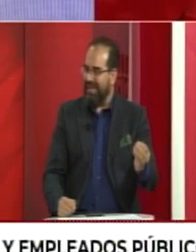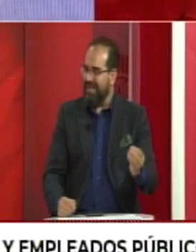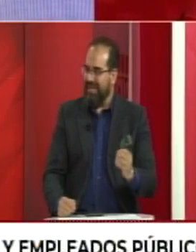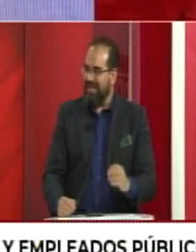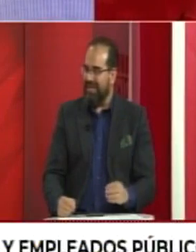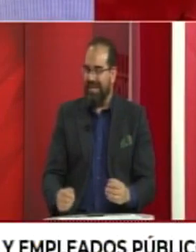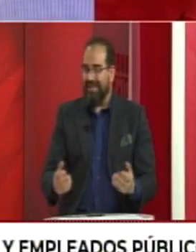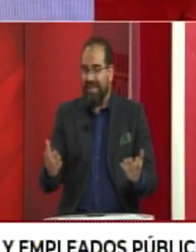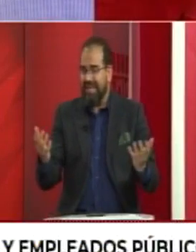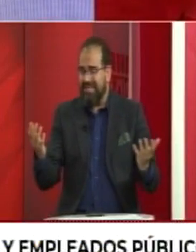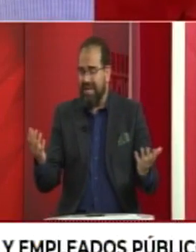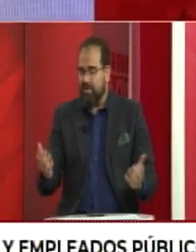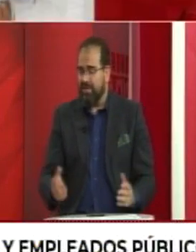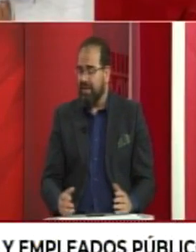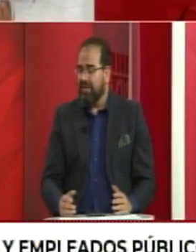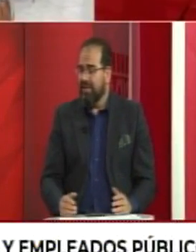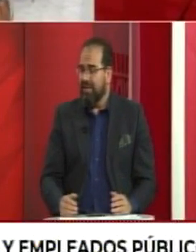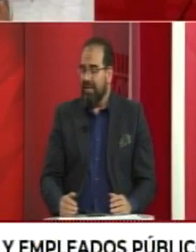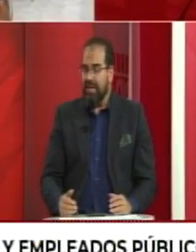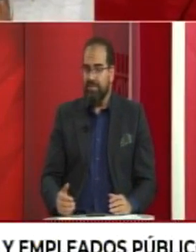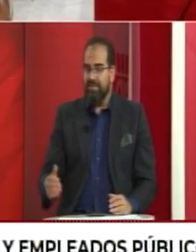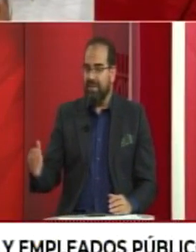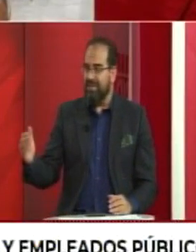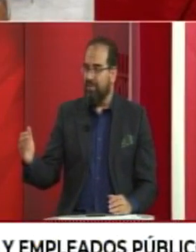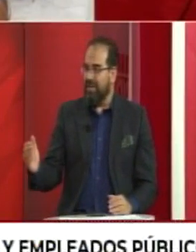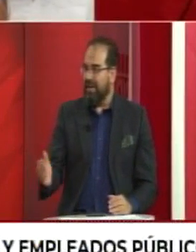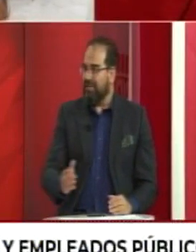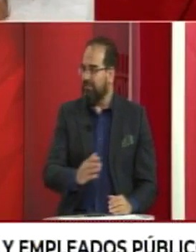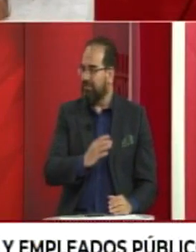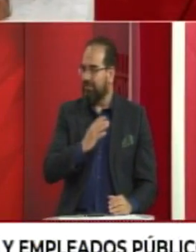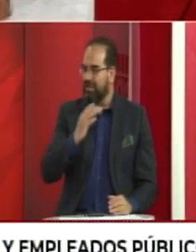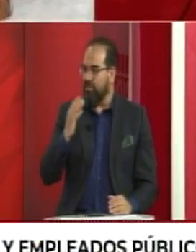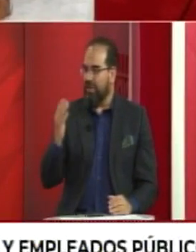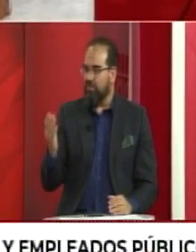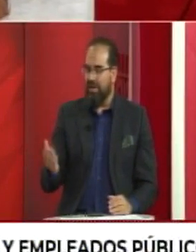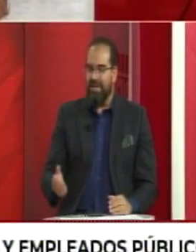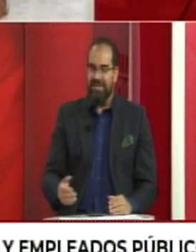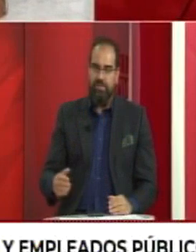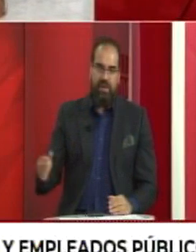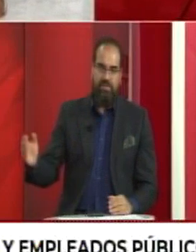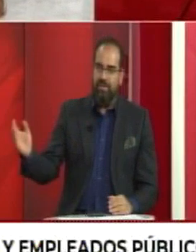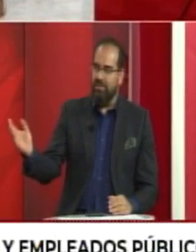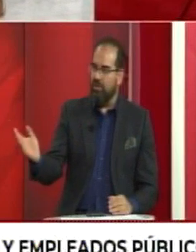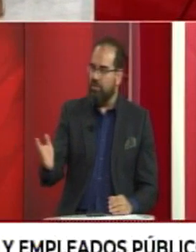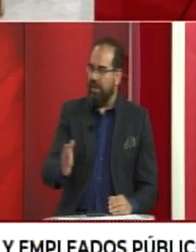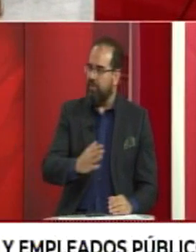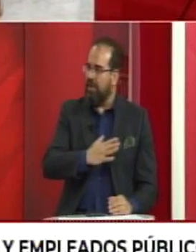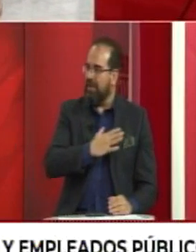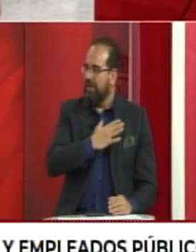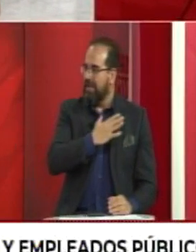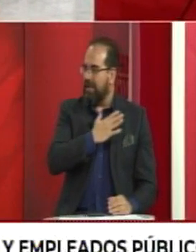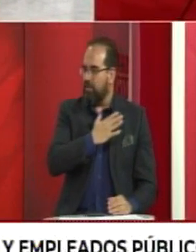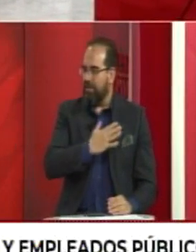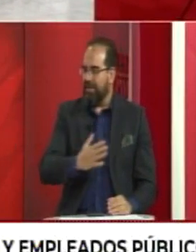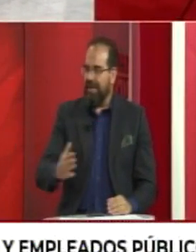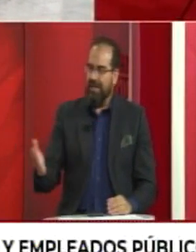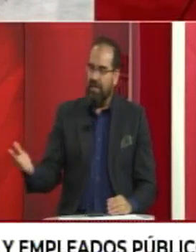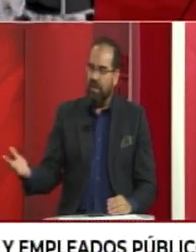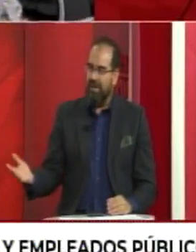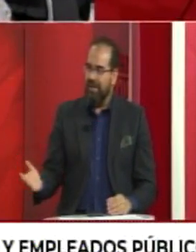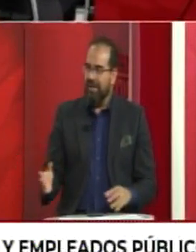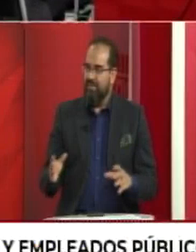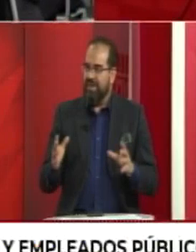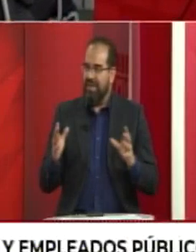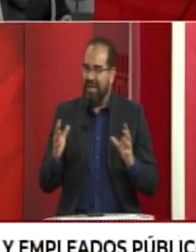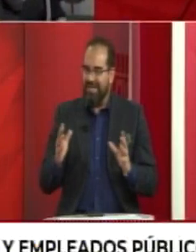secretaría, de la entidad, sea cual sea, y puede llegar una autoridad y decir, bueno, vamos todos para afuera y voy a meter gente